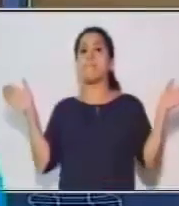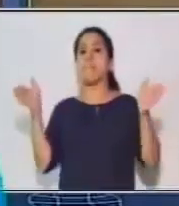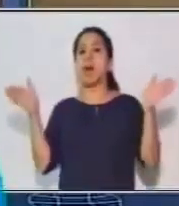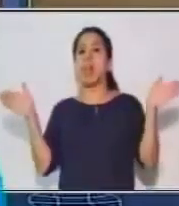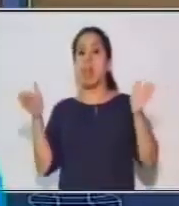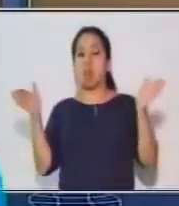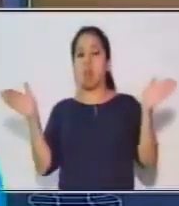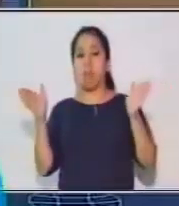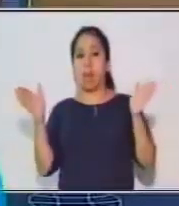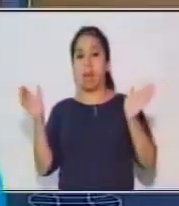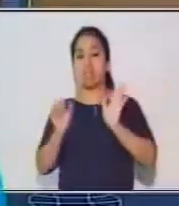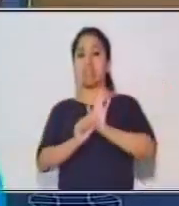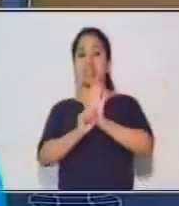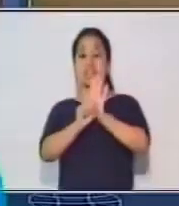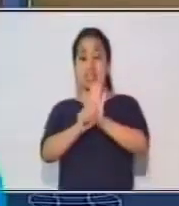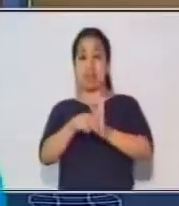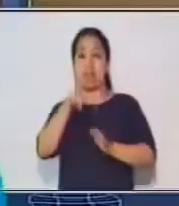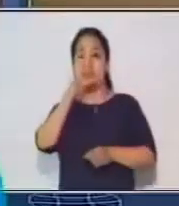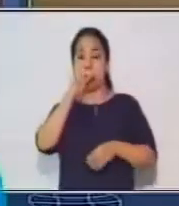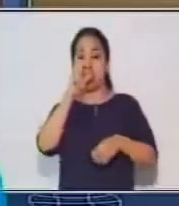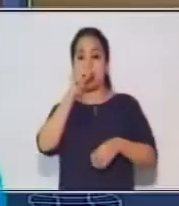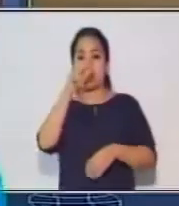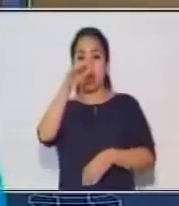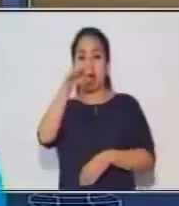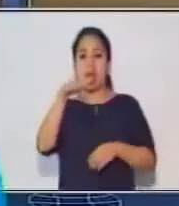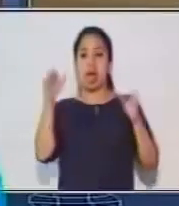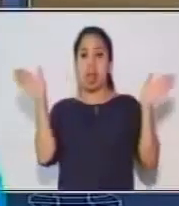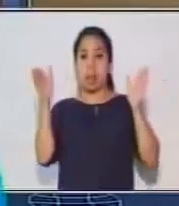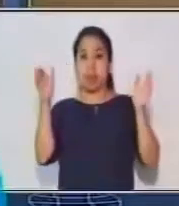que es el signo de la paz.